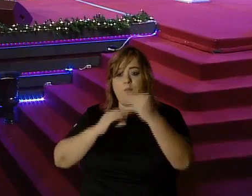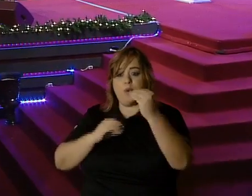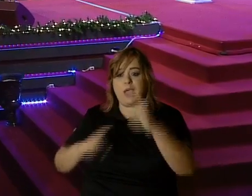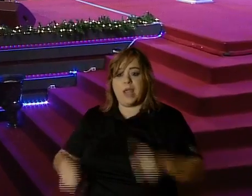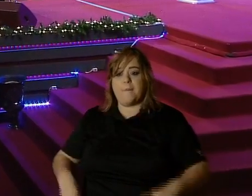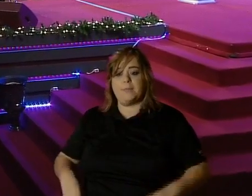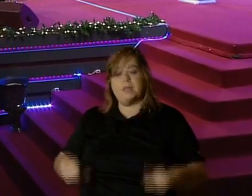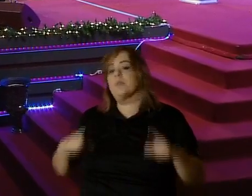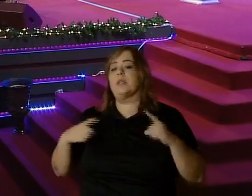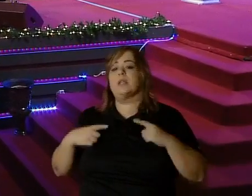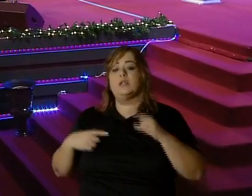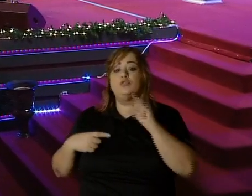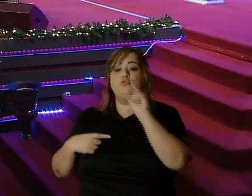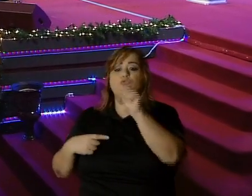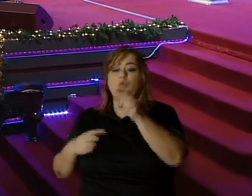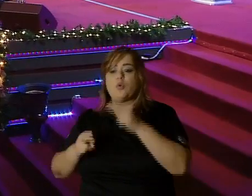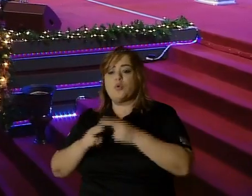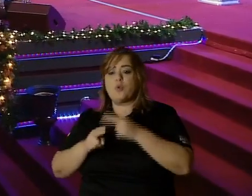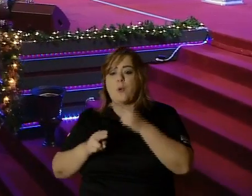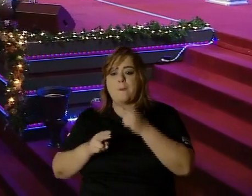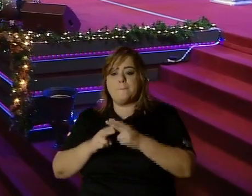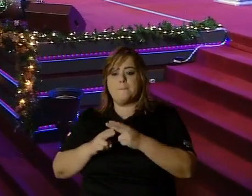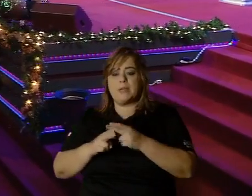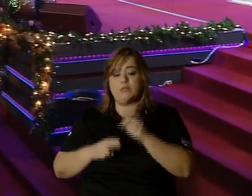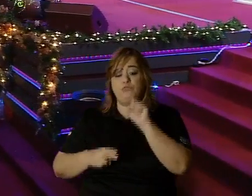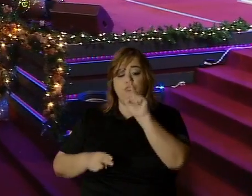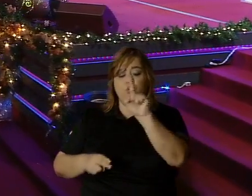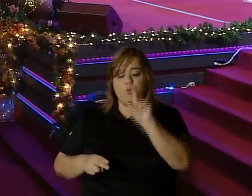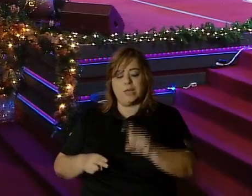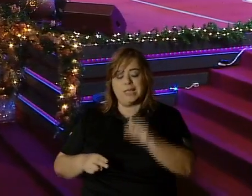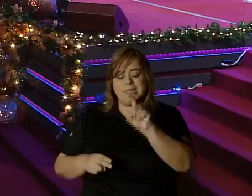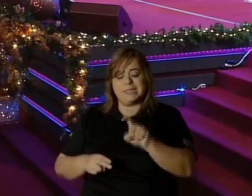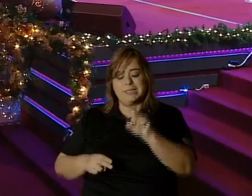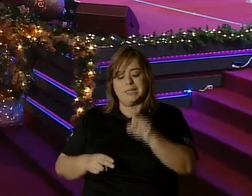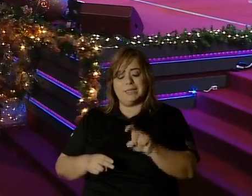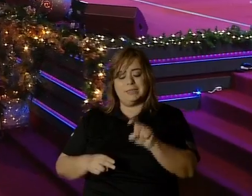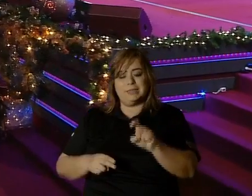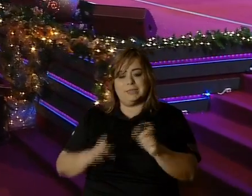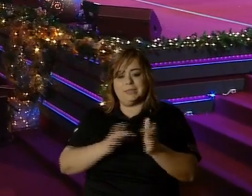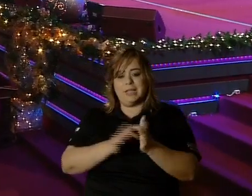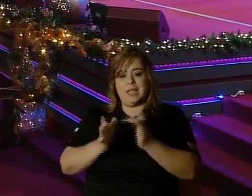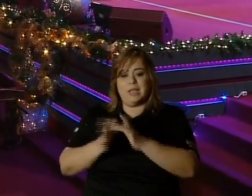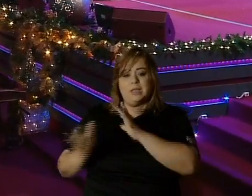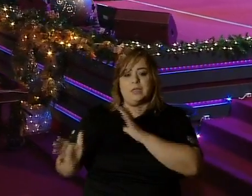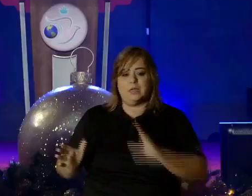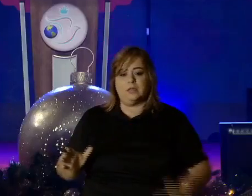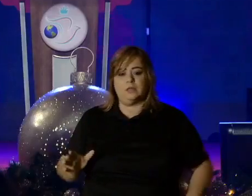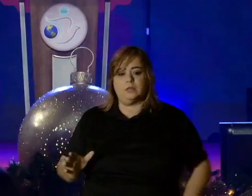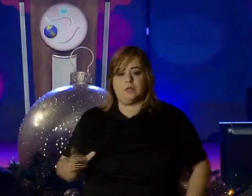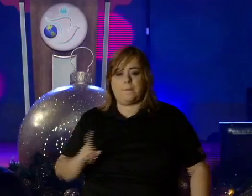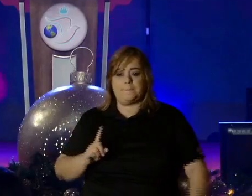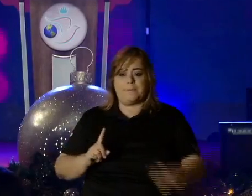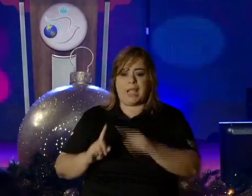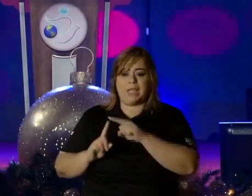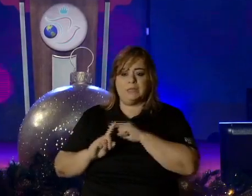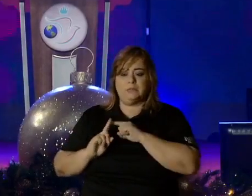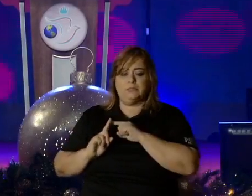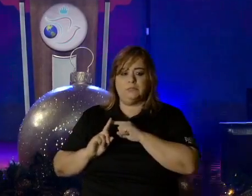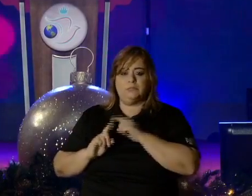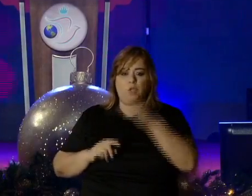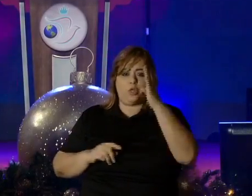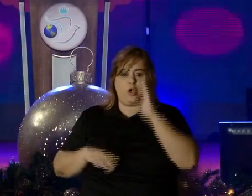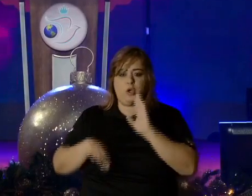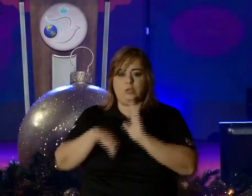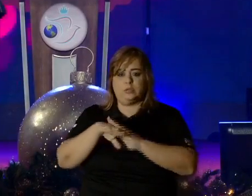fuera. Es tu nombre, tú necesitas a Cristo. Reconcíliate, avanza. Te llama el Señor allá en el